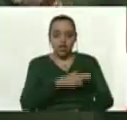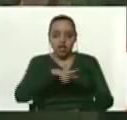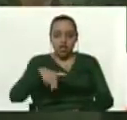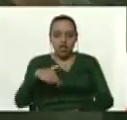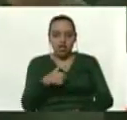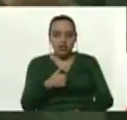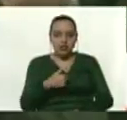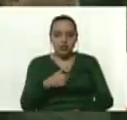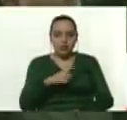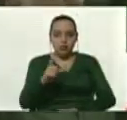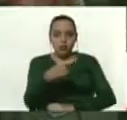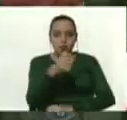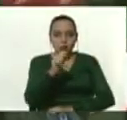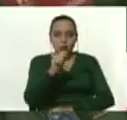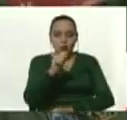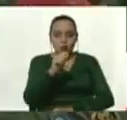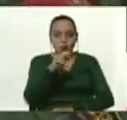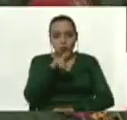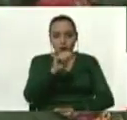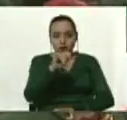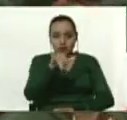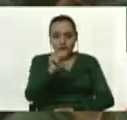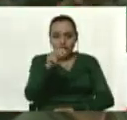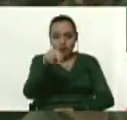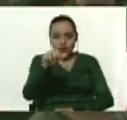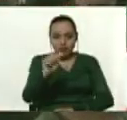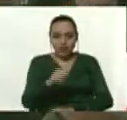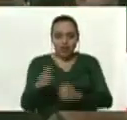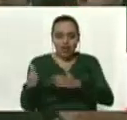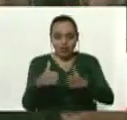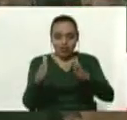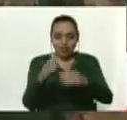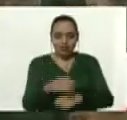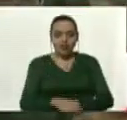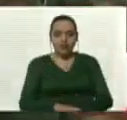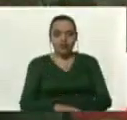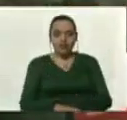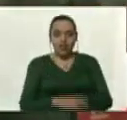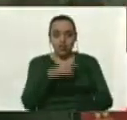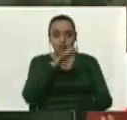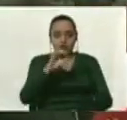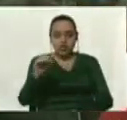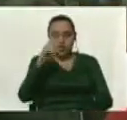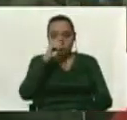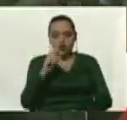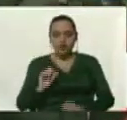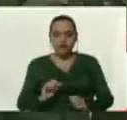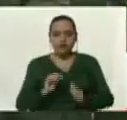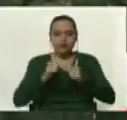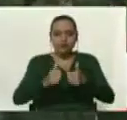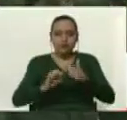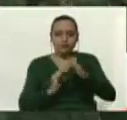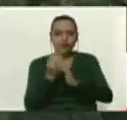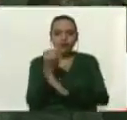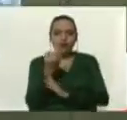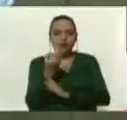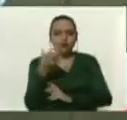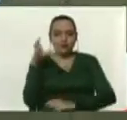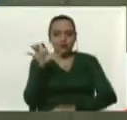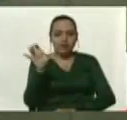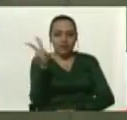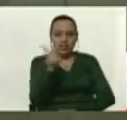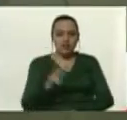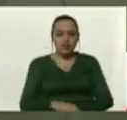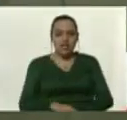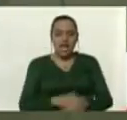Guayana, del río Orinoco, allí hace 200 años se fundó la República, a sangre